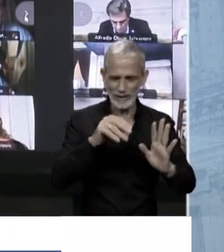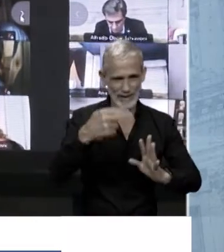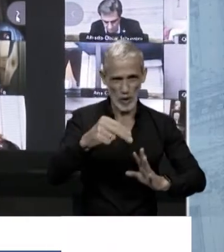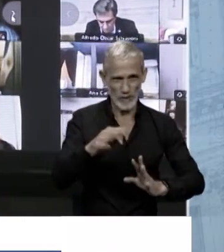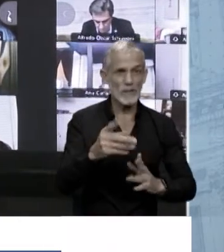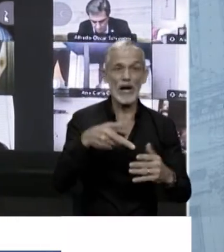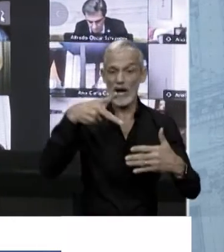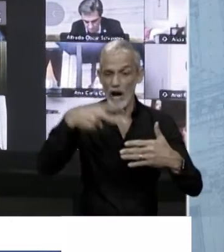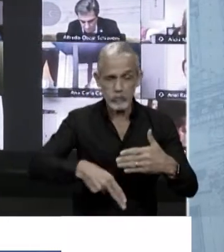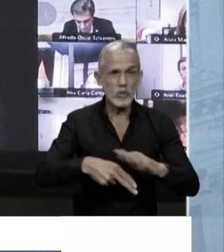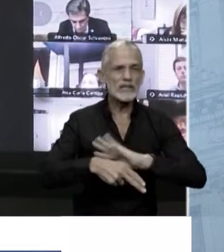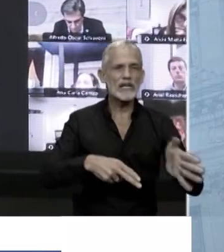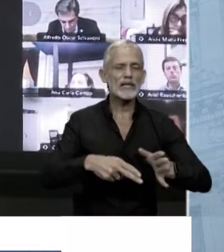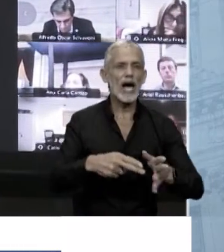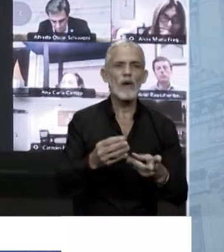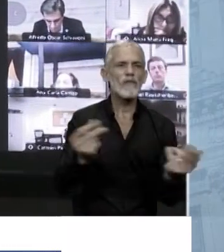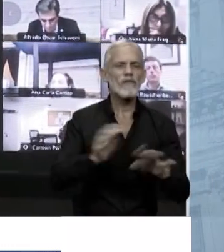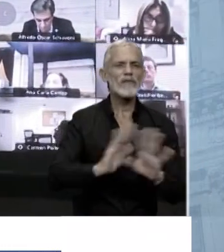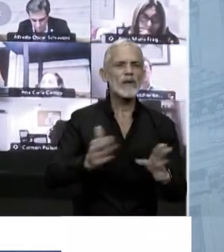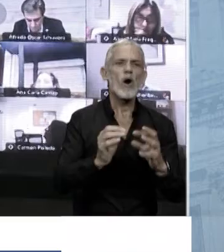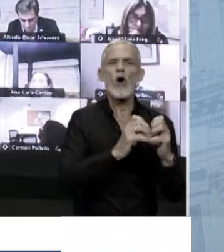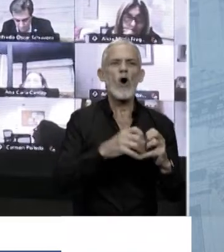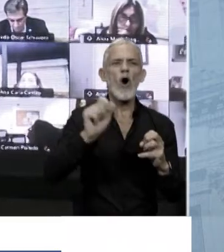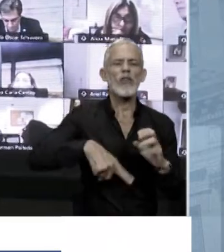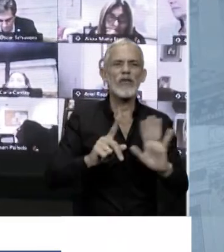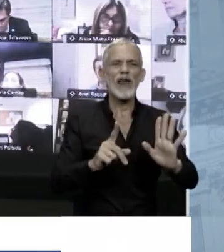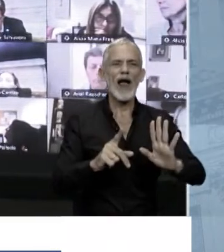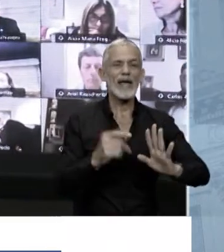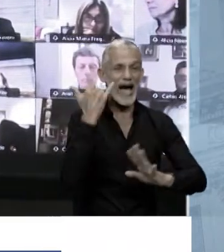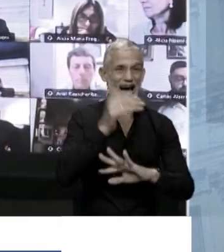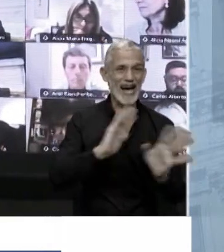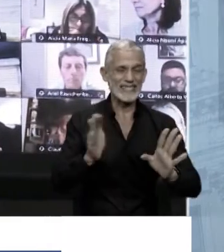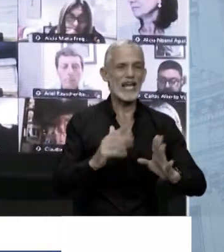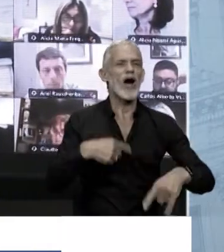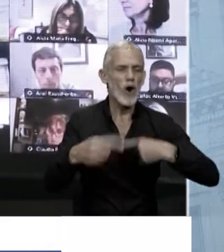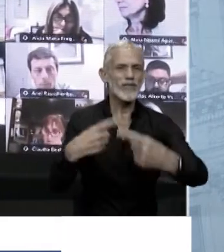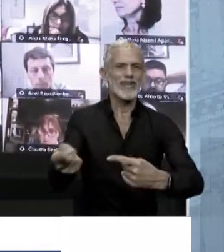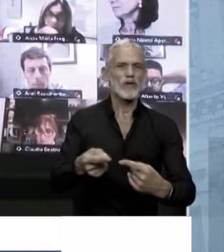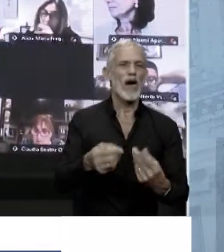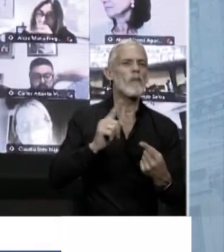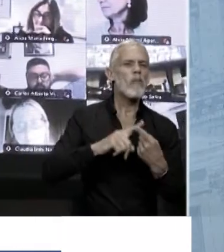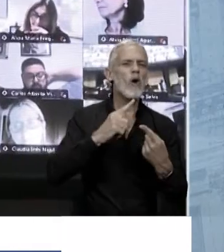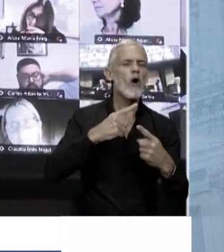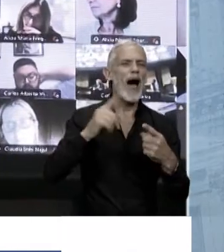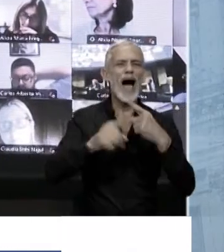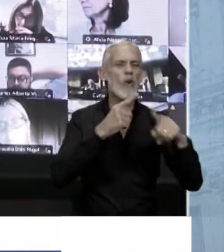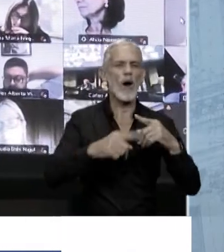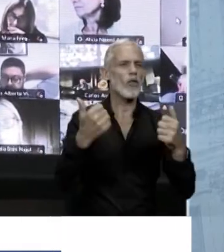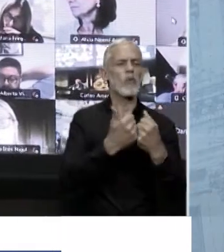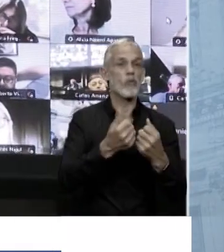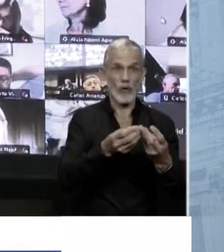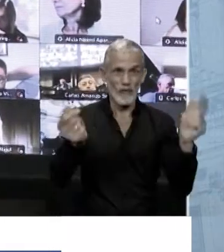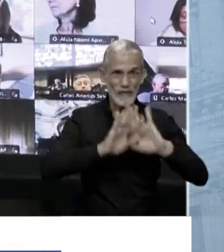el plazo, sabiendo que finalizaban las ordinarias, había algún acto de continuidad por vía de un acuerdo.